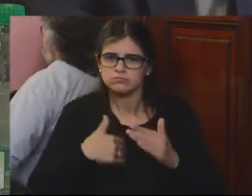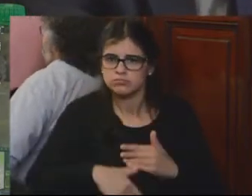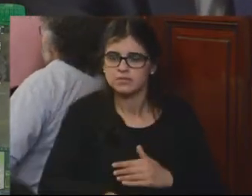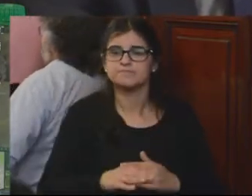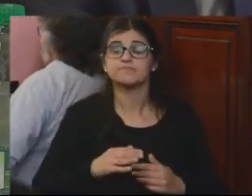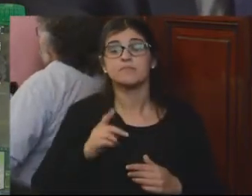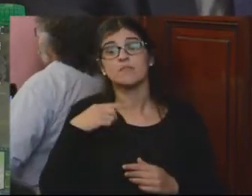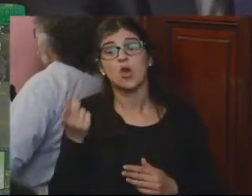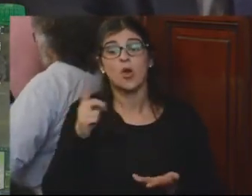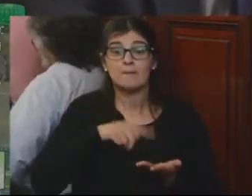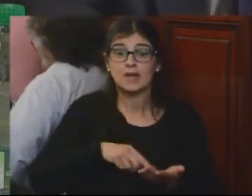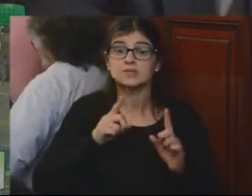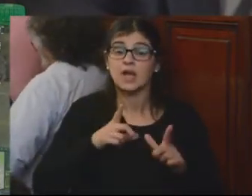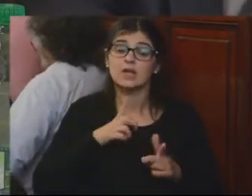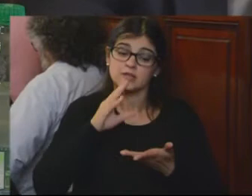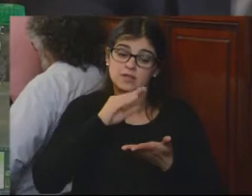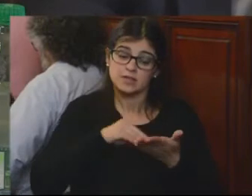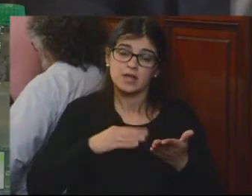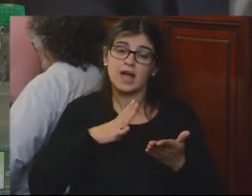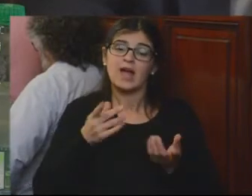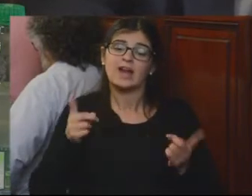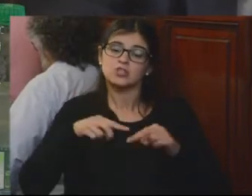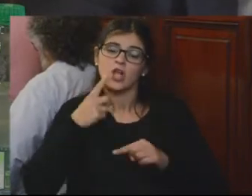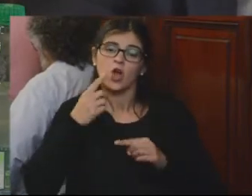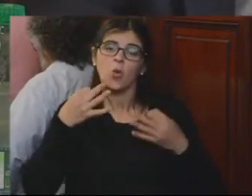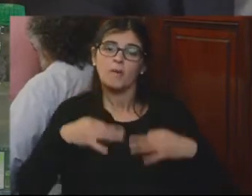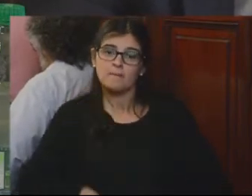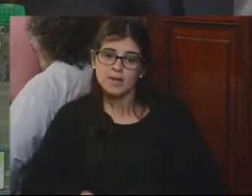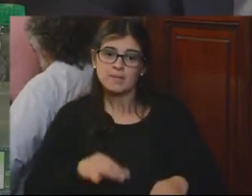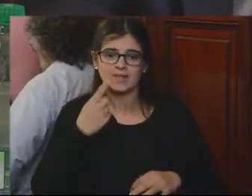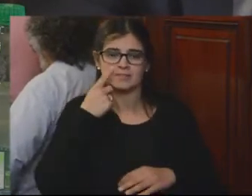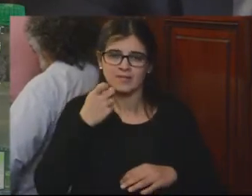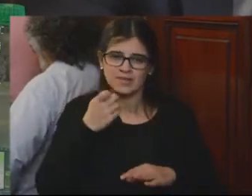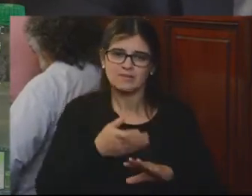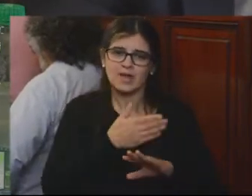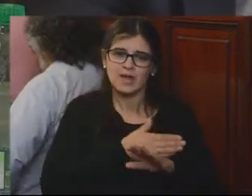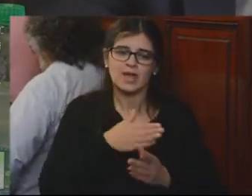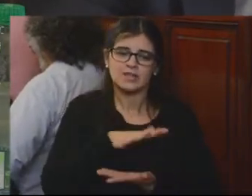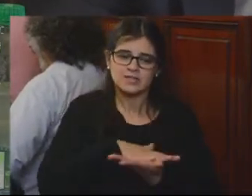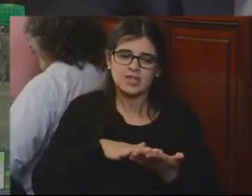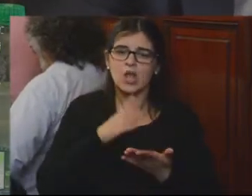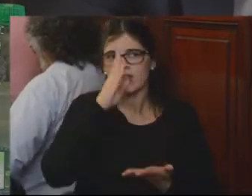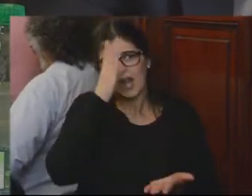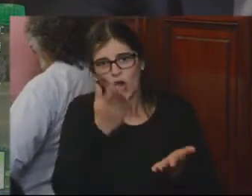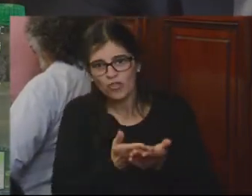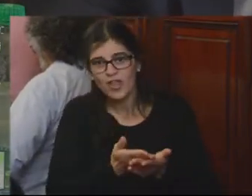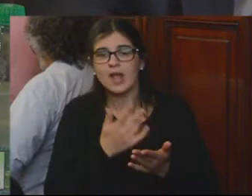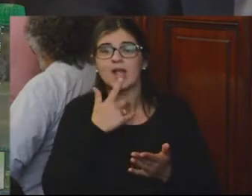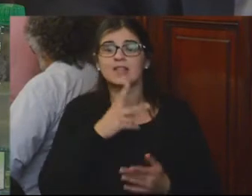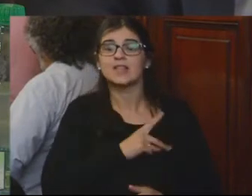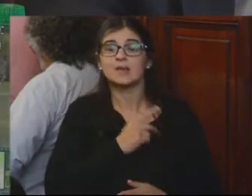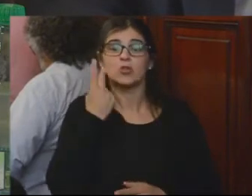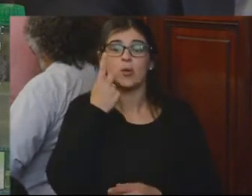por otro lado también se registran regresiones en el cumplimiento de las prisiones preventivas o sentencias condenatorias en diciembre del